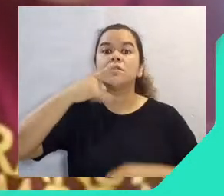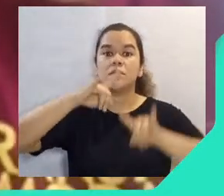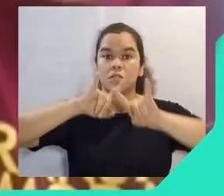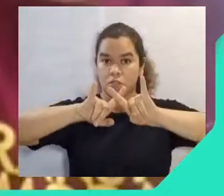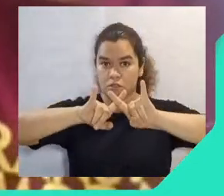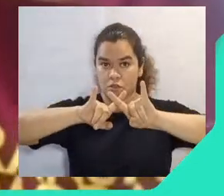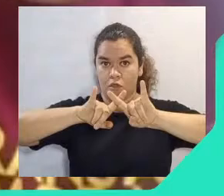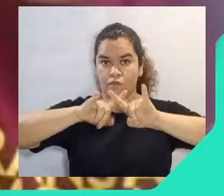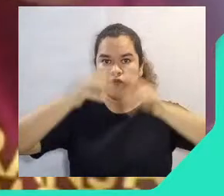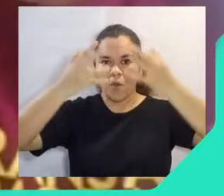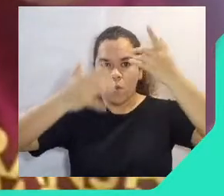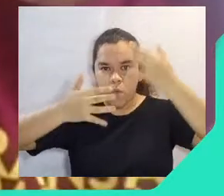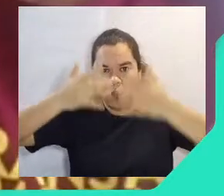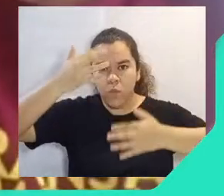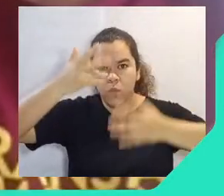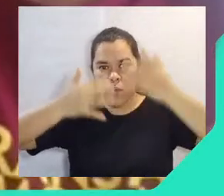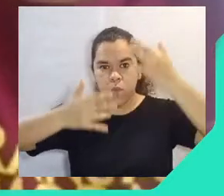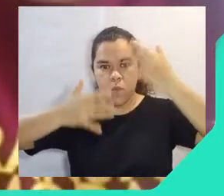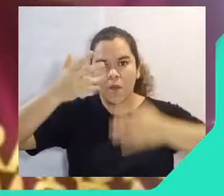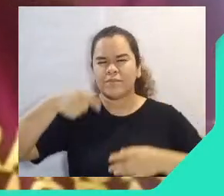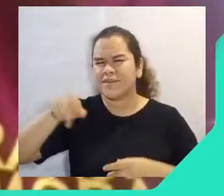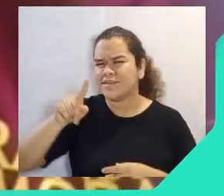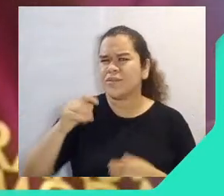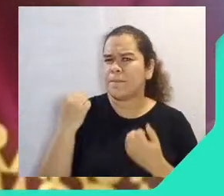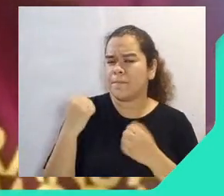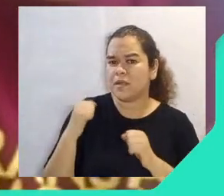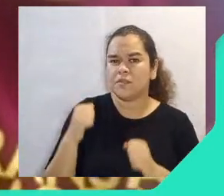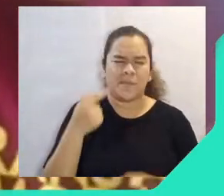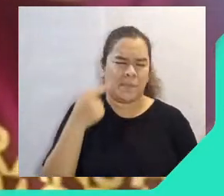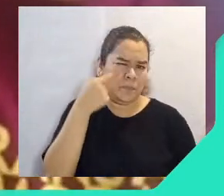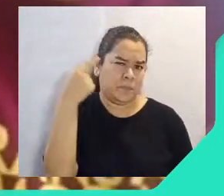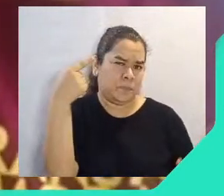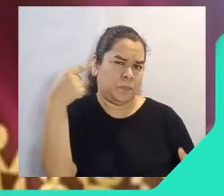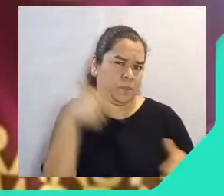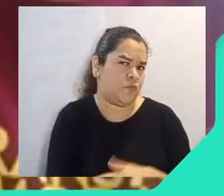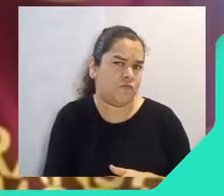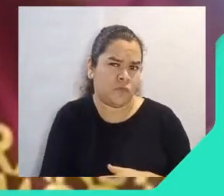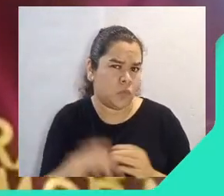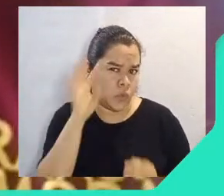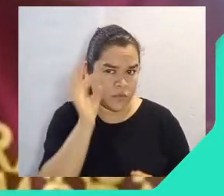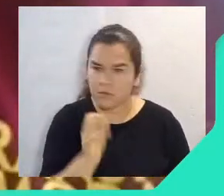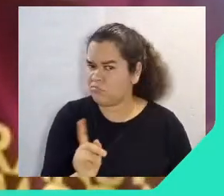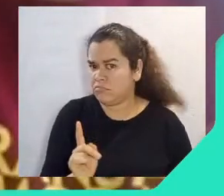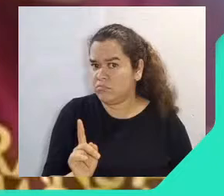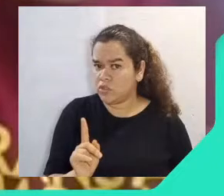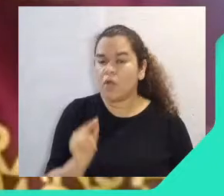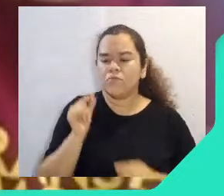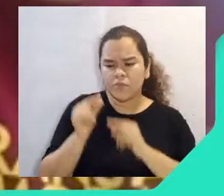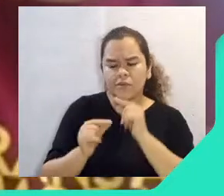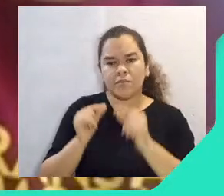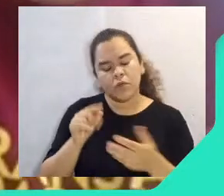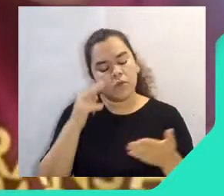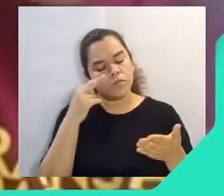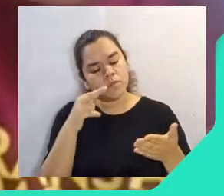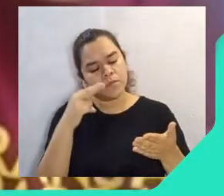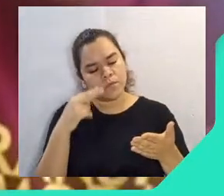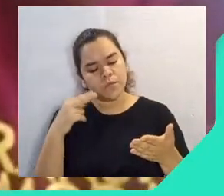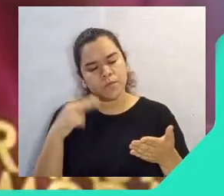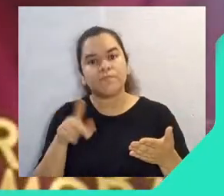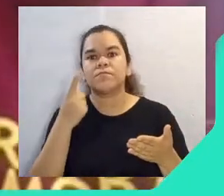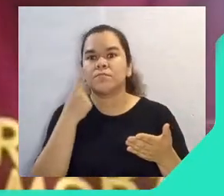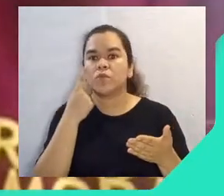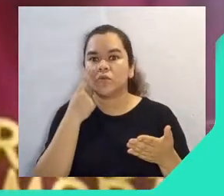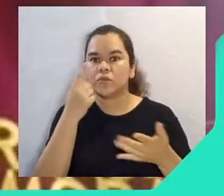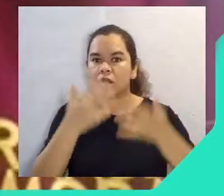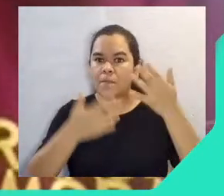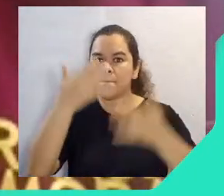les va a ayudar muchísimo en nuestra carrera, no hace falta que lo estudien todo ahora ya de una, sino ir adquiriendo un poco de conocimiento.